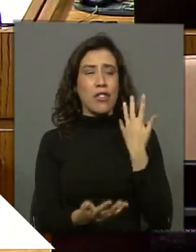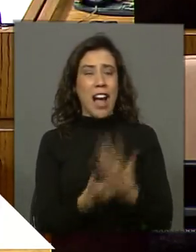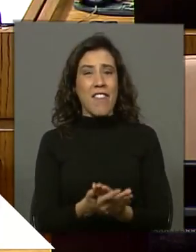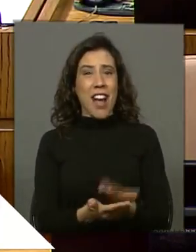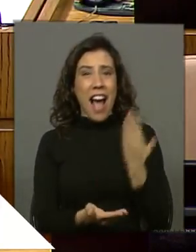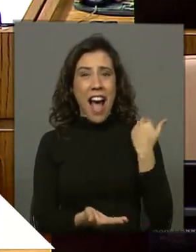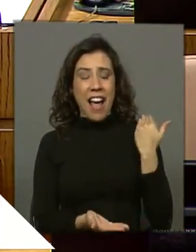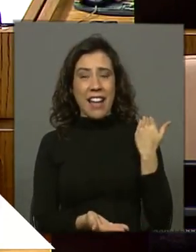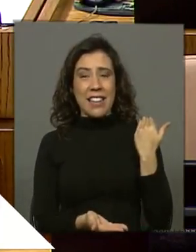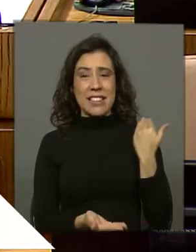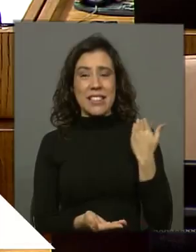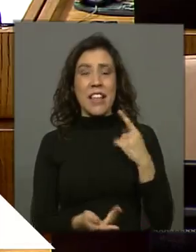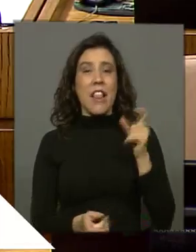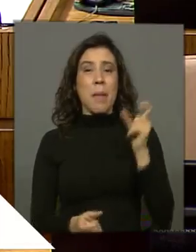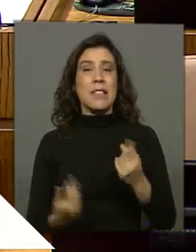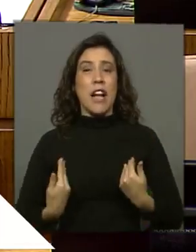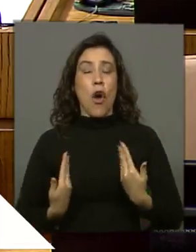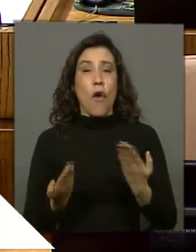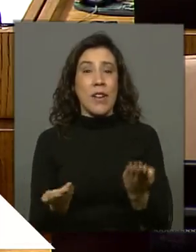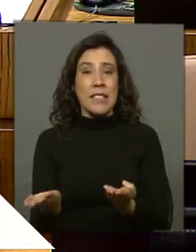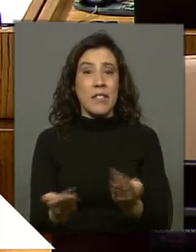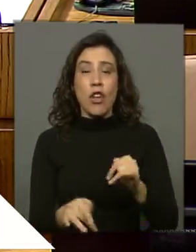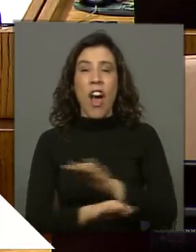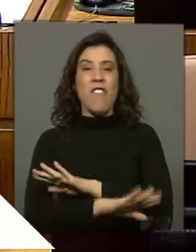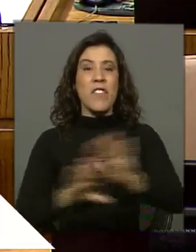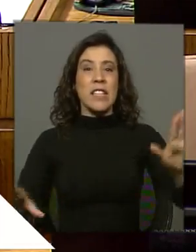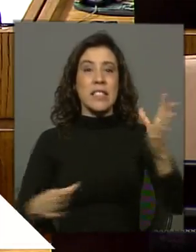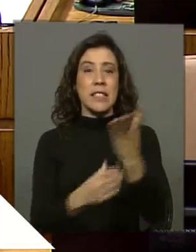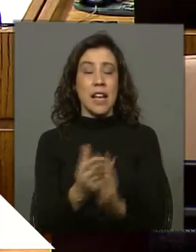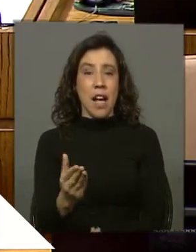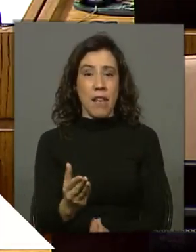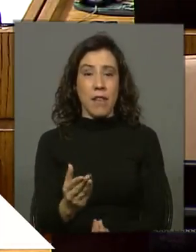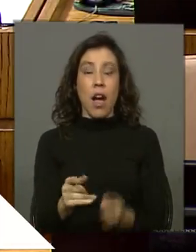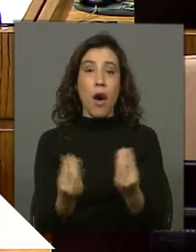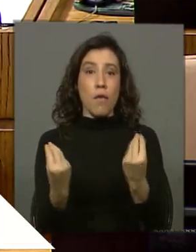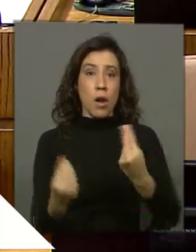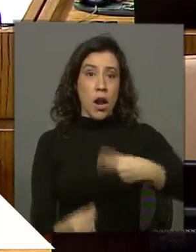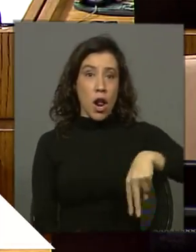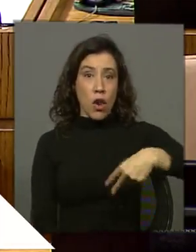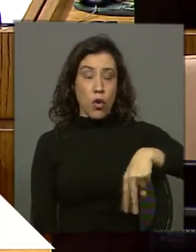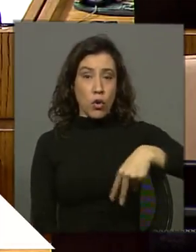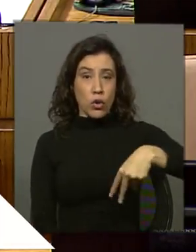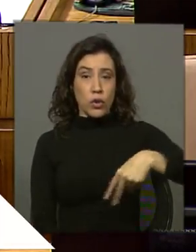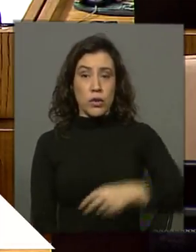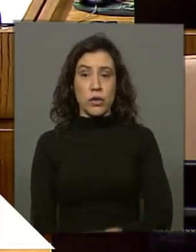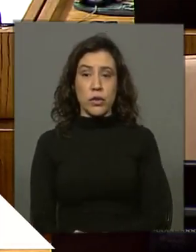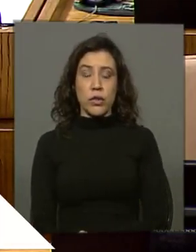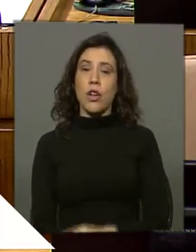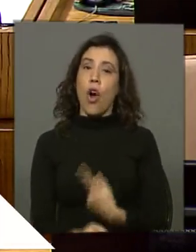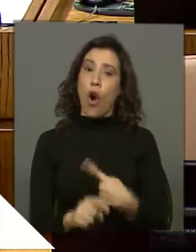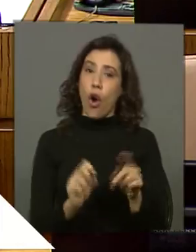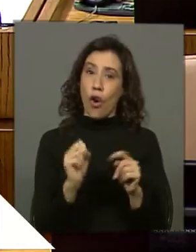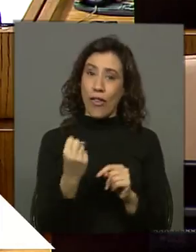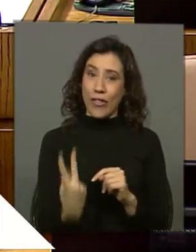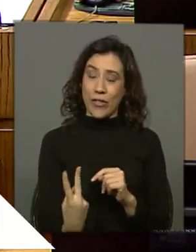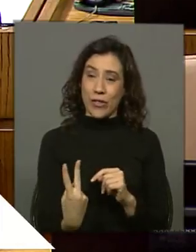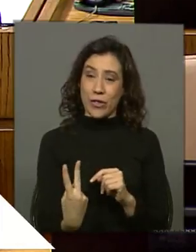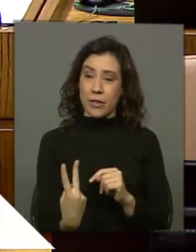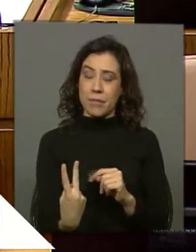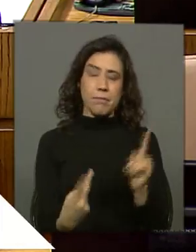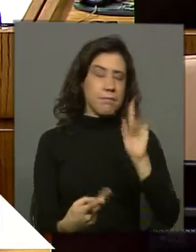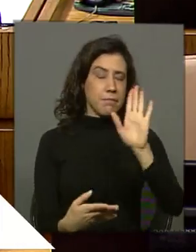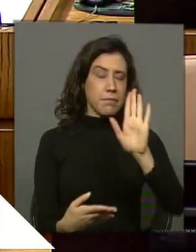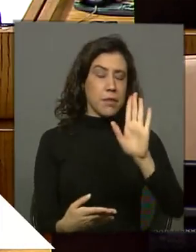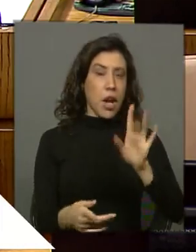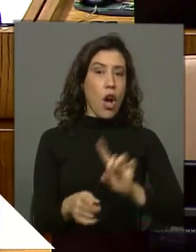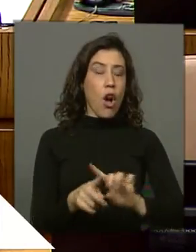parte en este caso del prestador ya no existe eso es una buena noticia en segundo lugar y perdón y otra